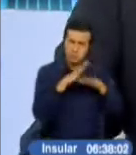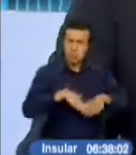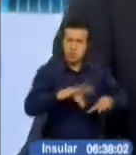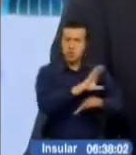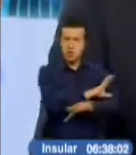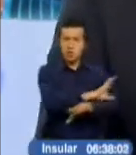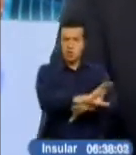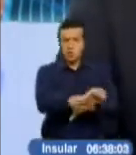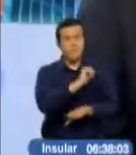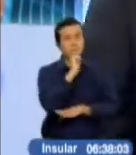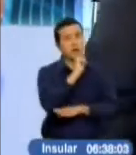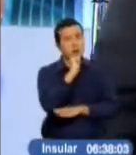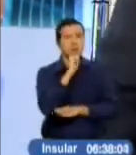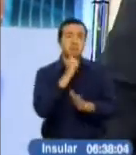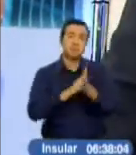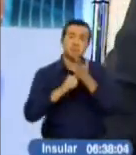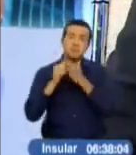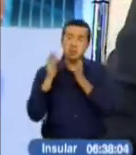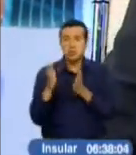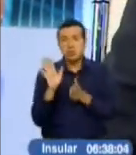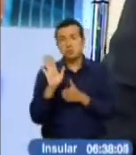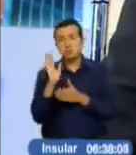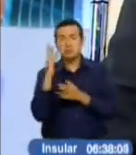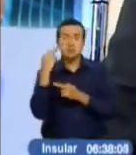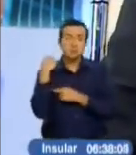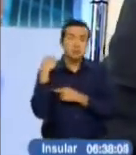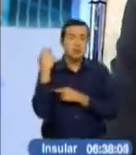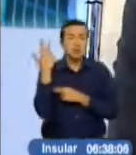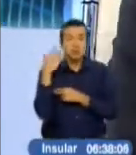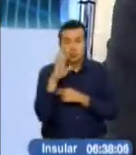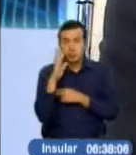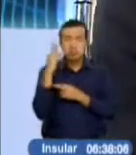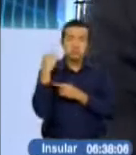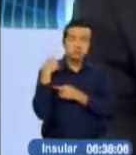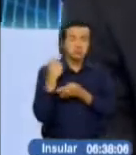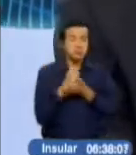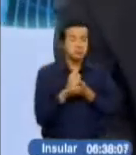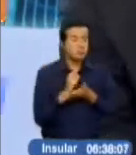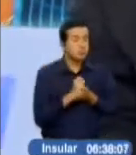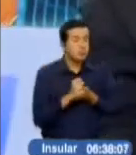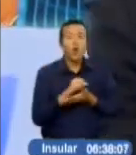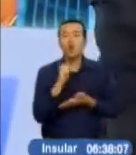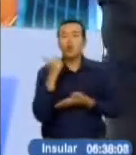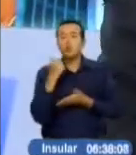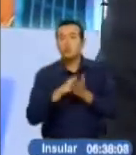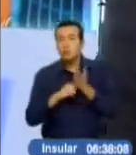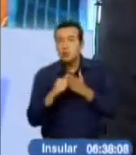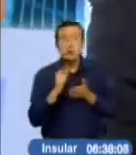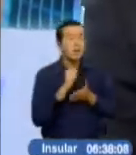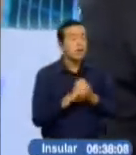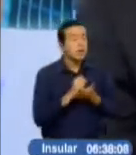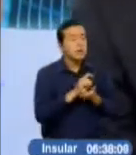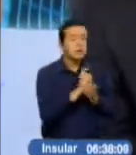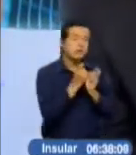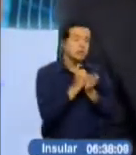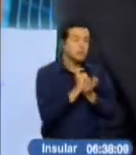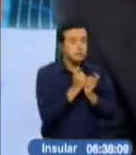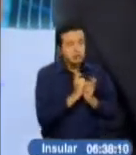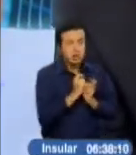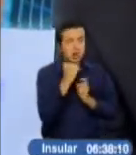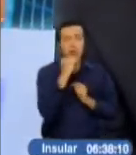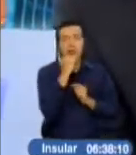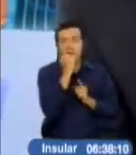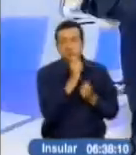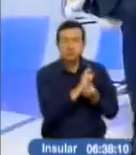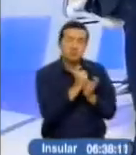es decir mire un ministro tiene solución su librito su libretita viene otro hace algunas correcciones e introduce